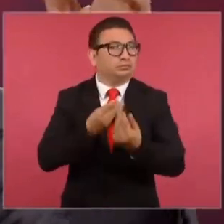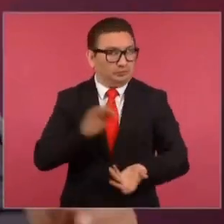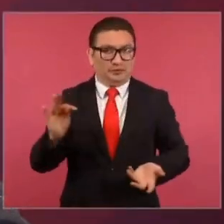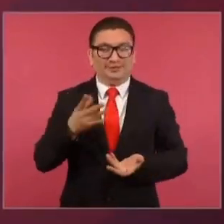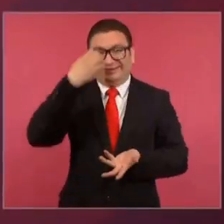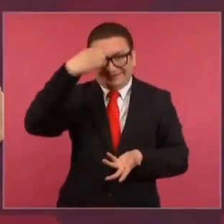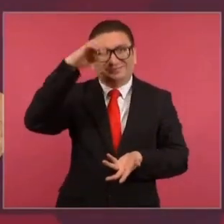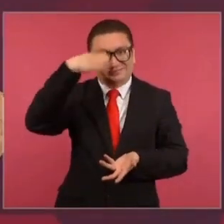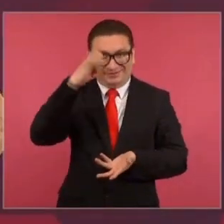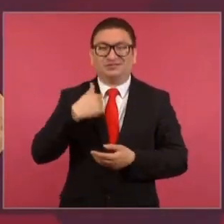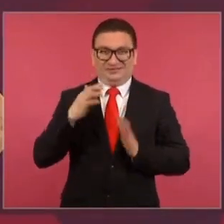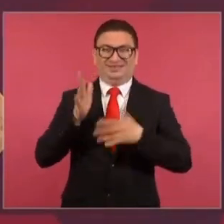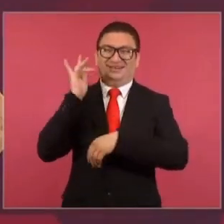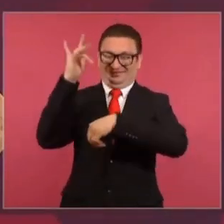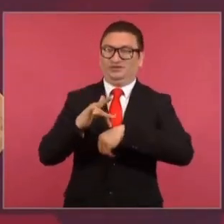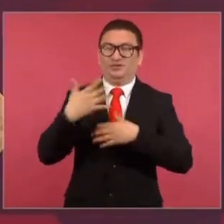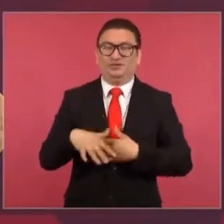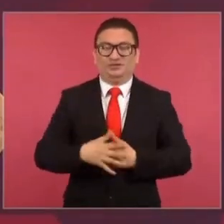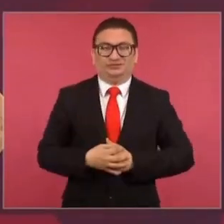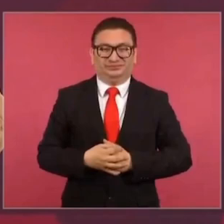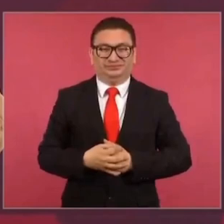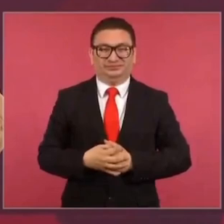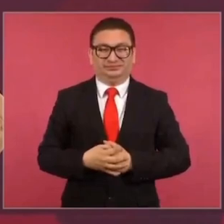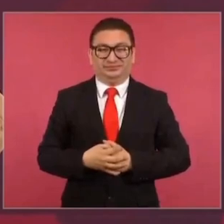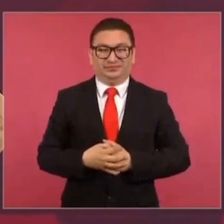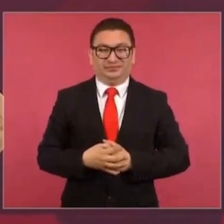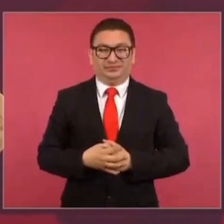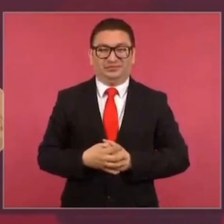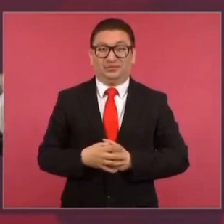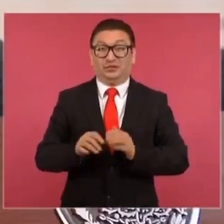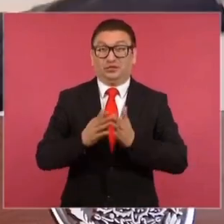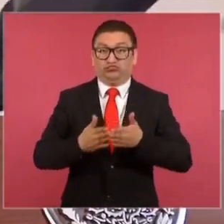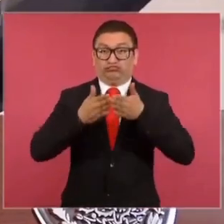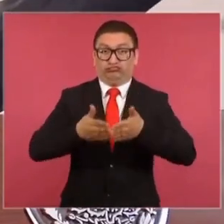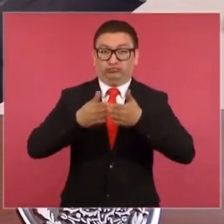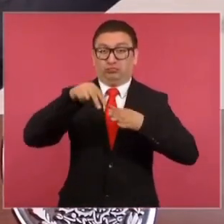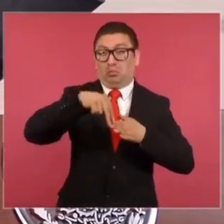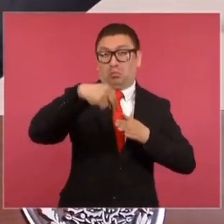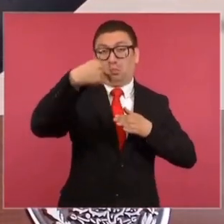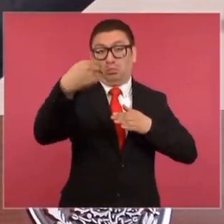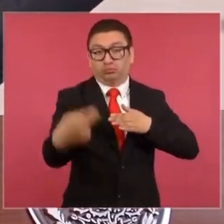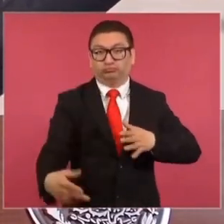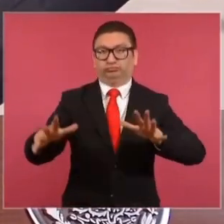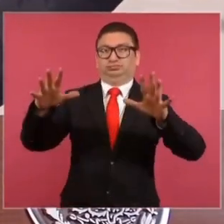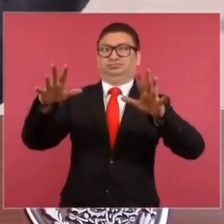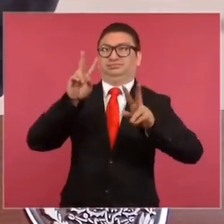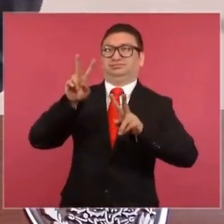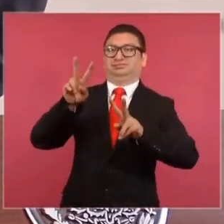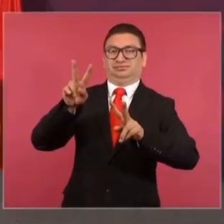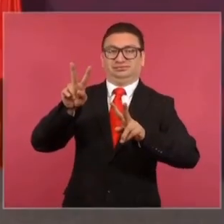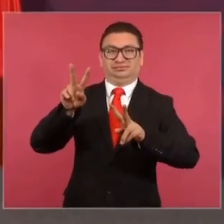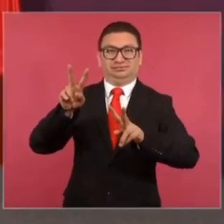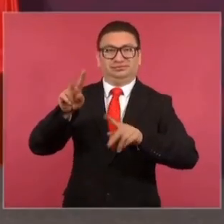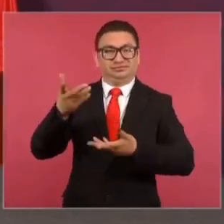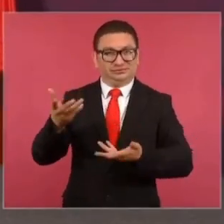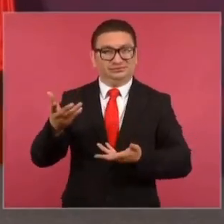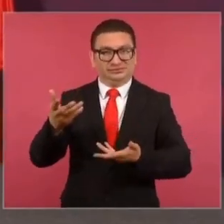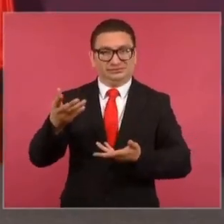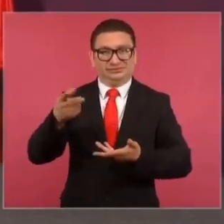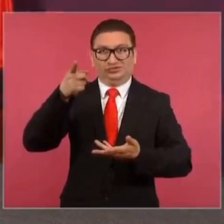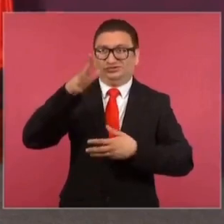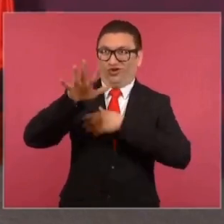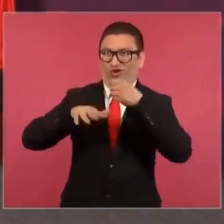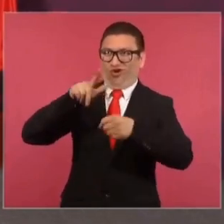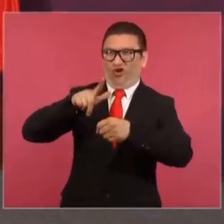Es toda una experiencia. A mí ya me tocó tirarme de la lancha y enfrentar a